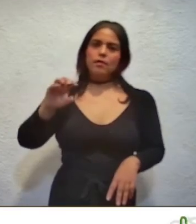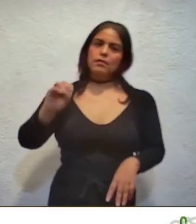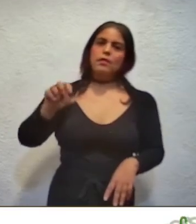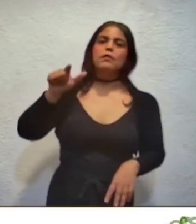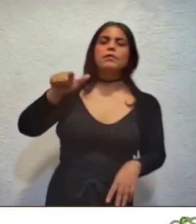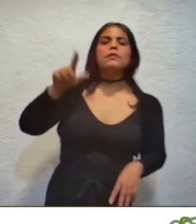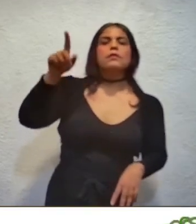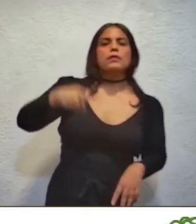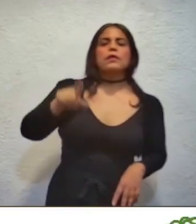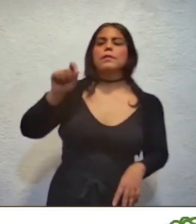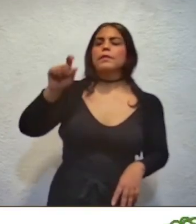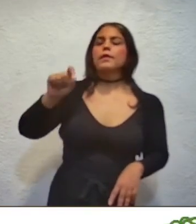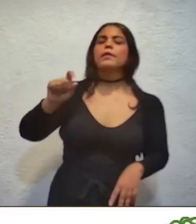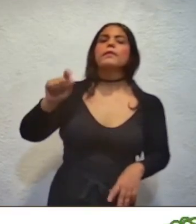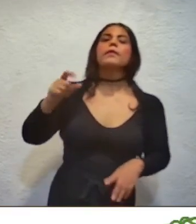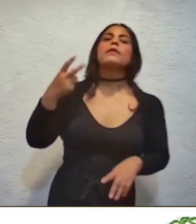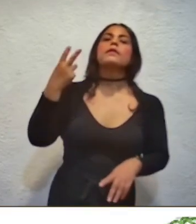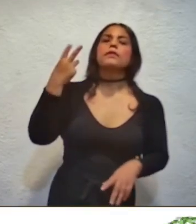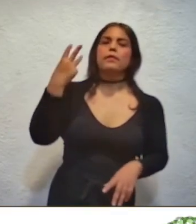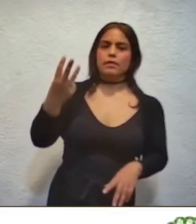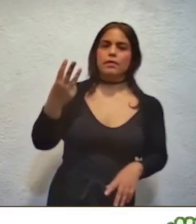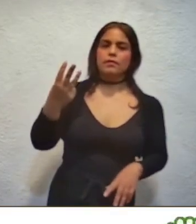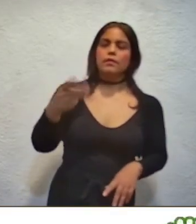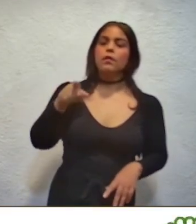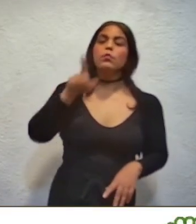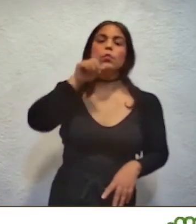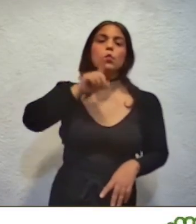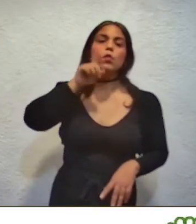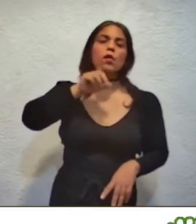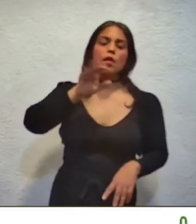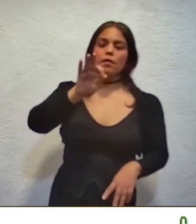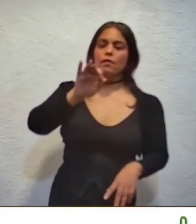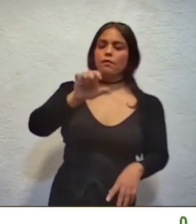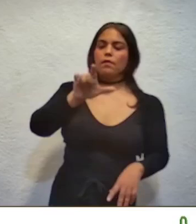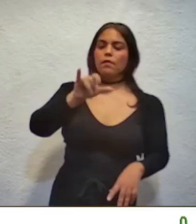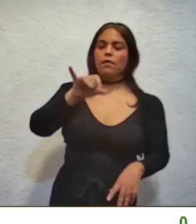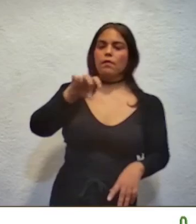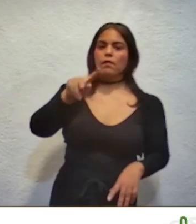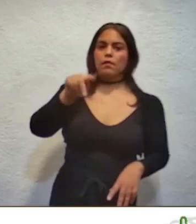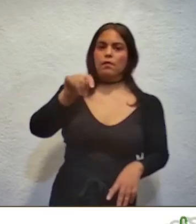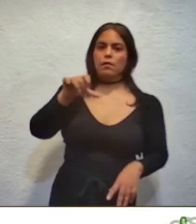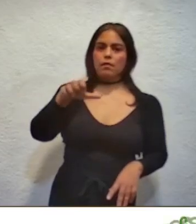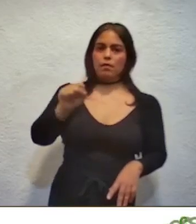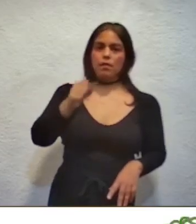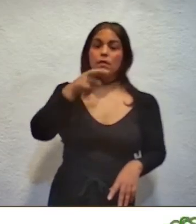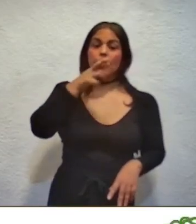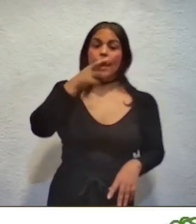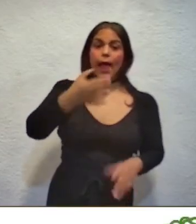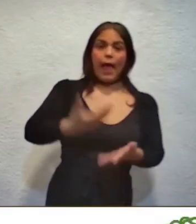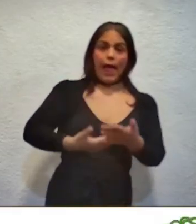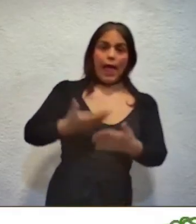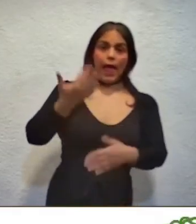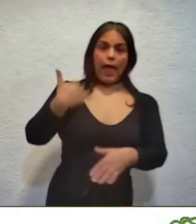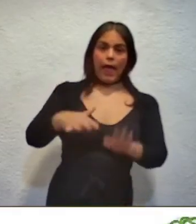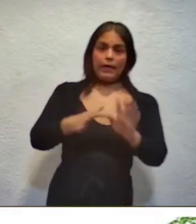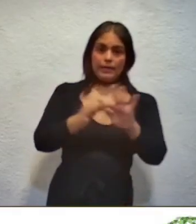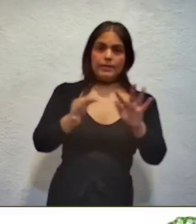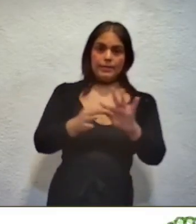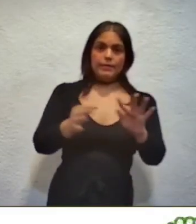TEE-GED-017-2023, promovido por la ciudadana Felicita Navarrete Neri en contra de la resolución emitida en el recurso de